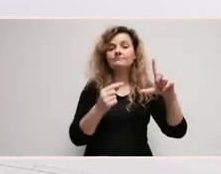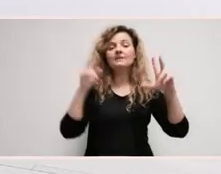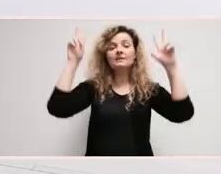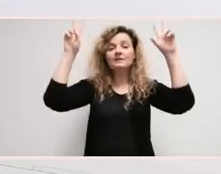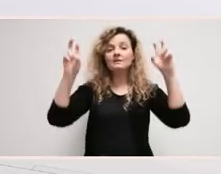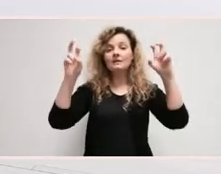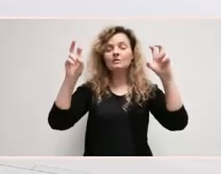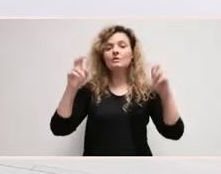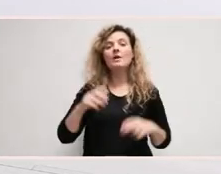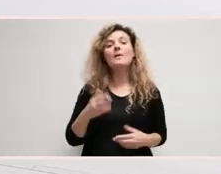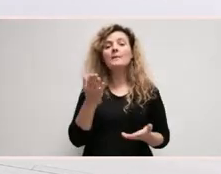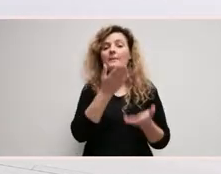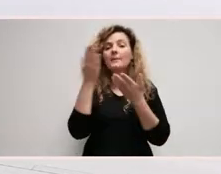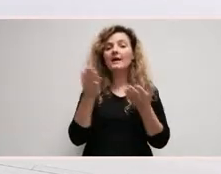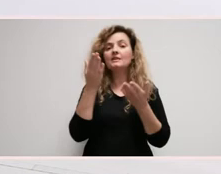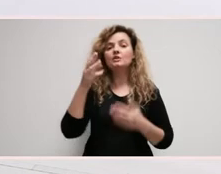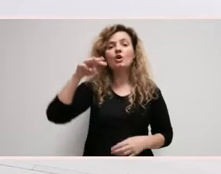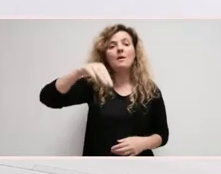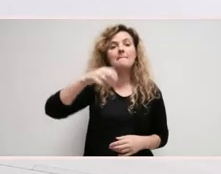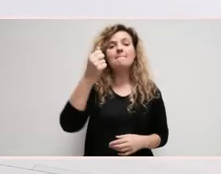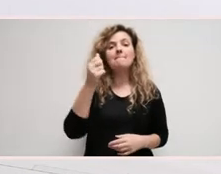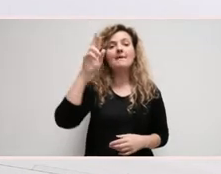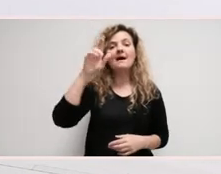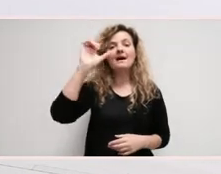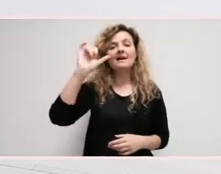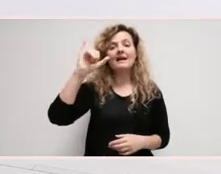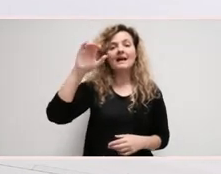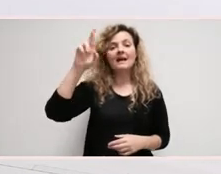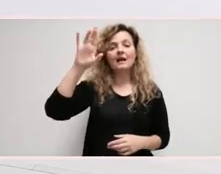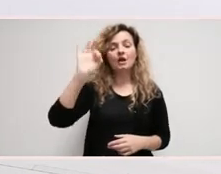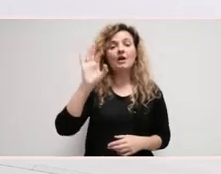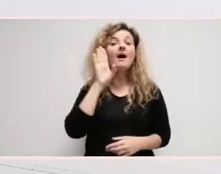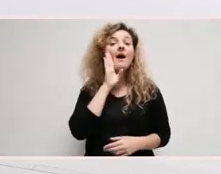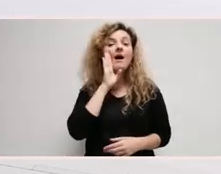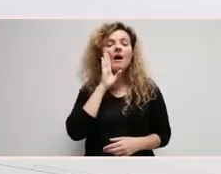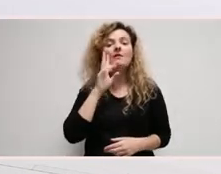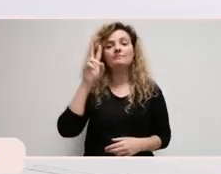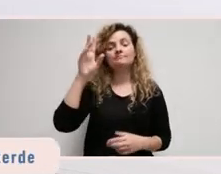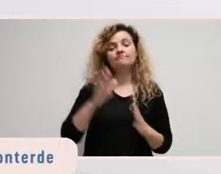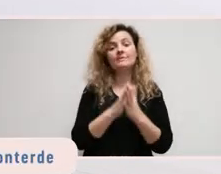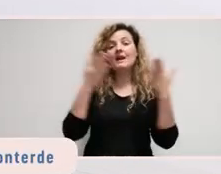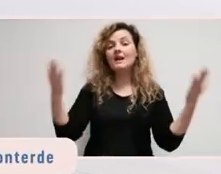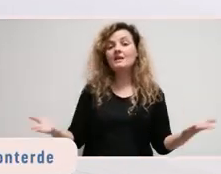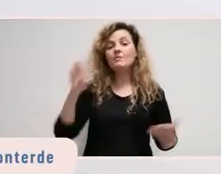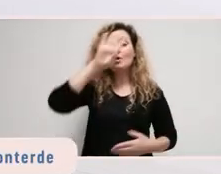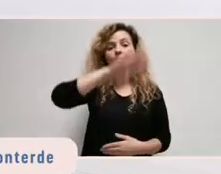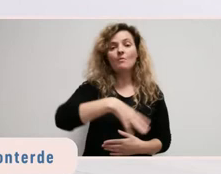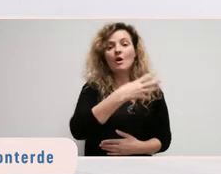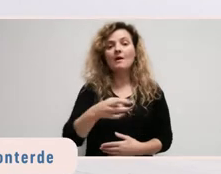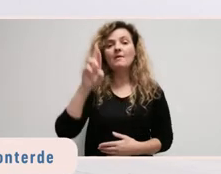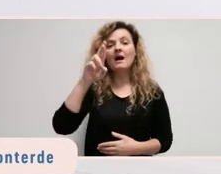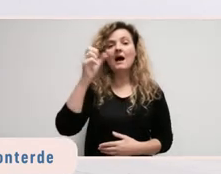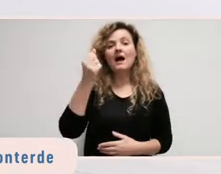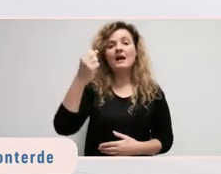Mareiro. Esta obra sirvió para decorar a cubierta del libro de poemas de Ramón Cabanillas,